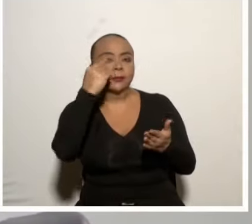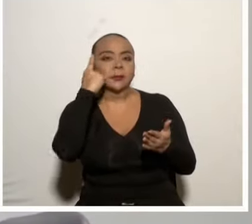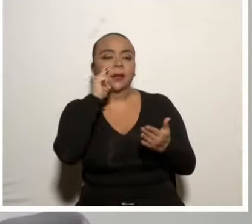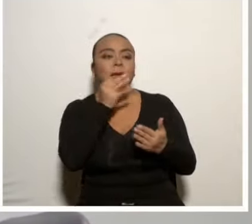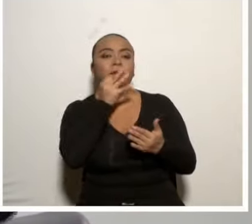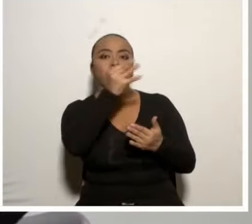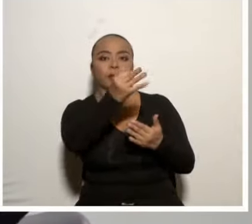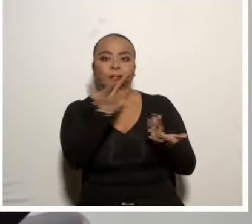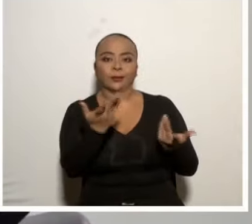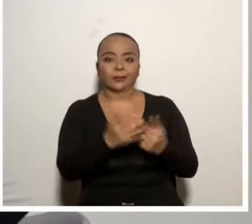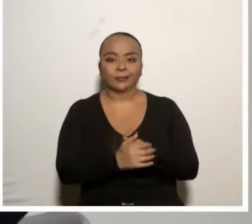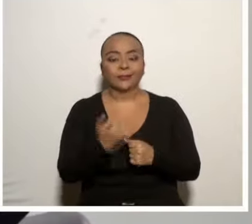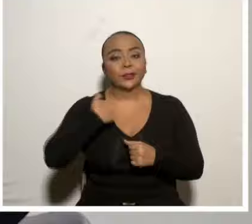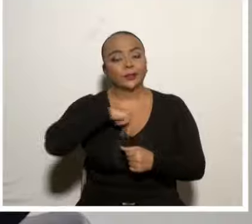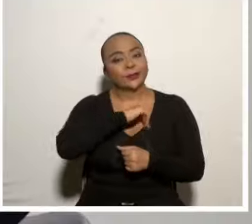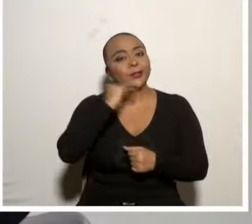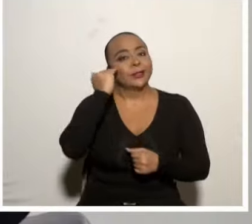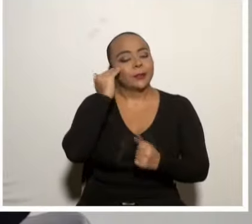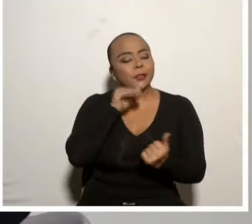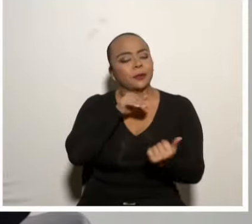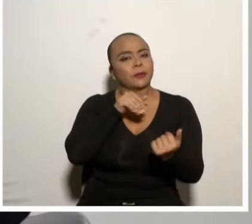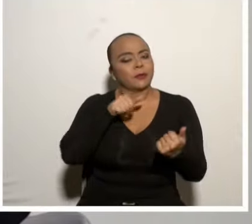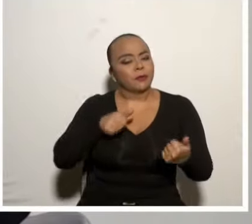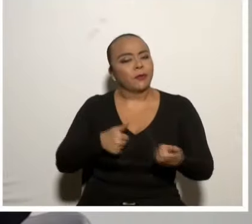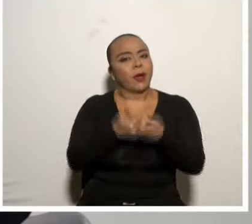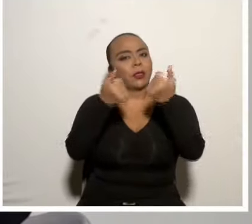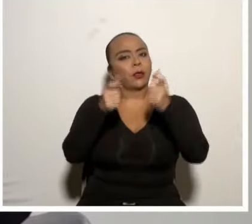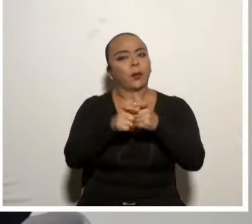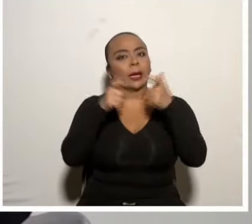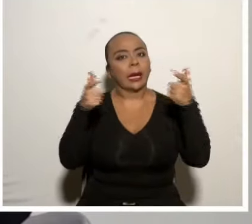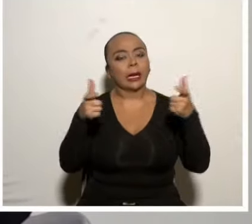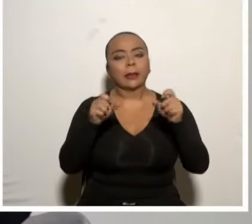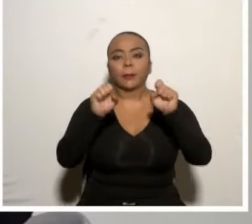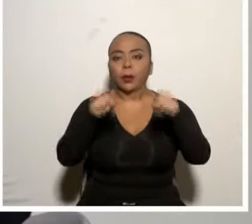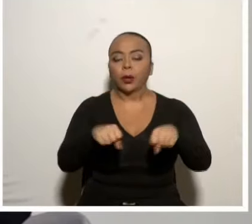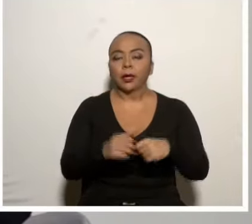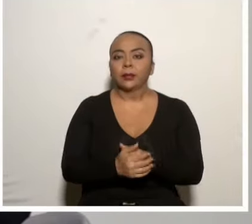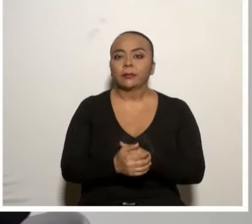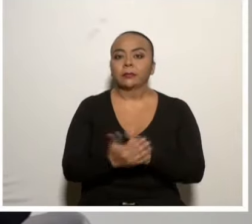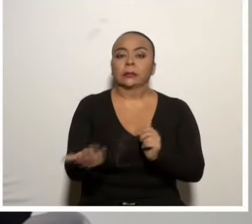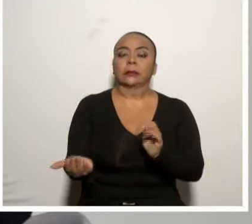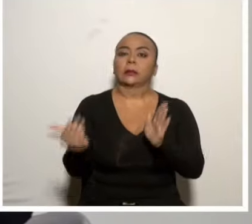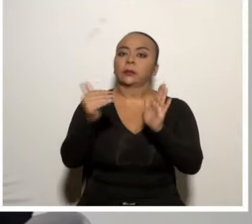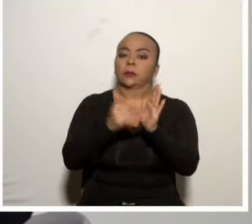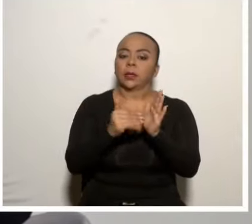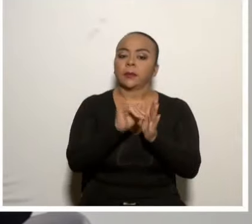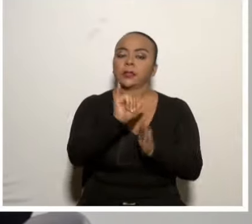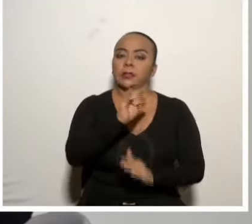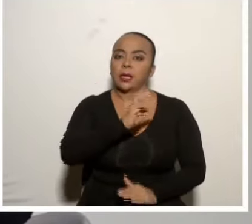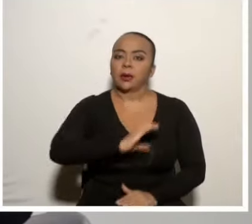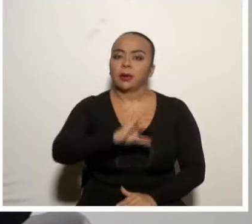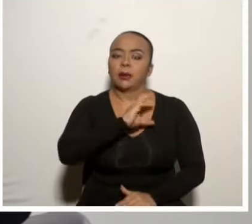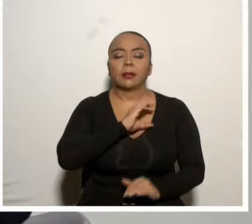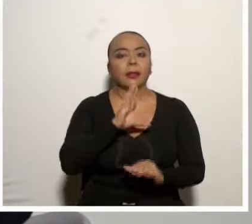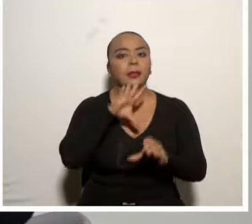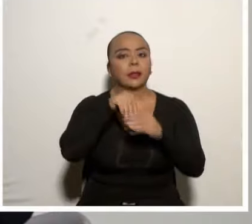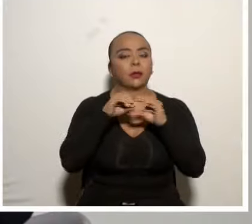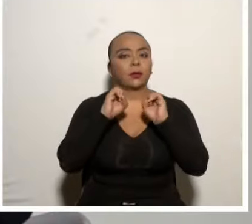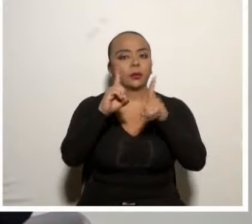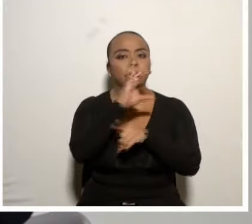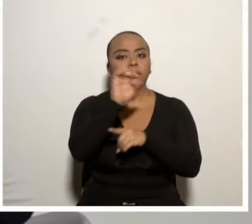que vendrá, que sabemos que va a ser un reto grande el poder devolver esa calidad en la educación